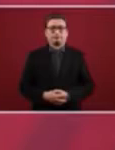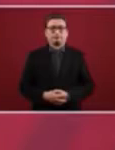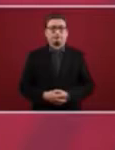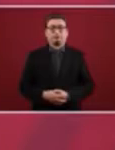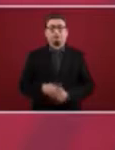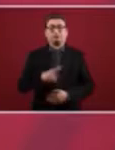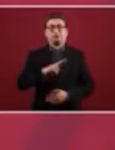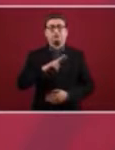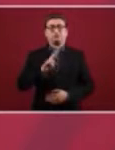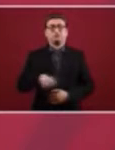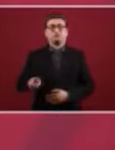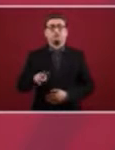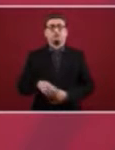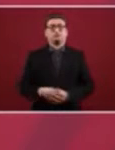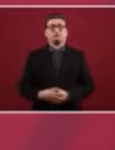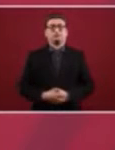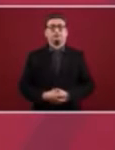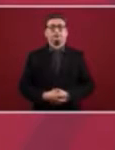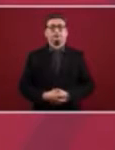Nunca.